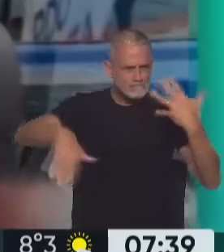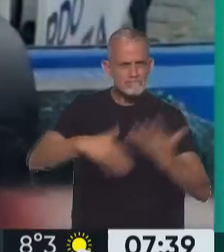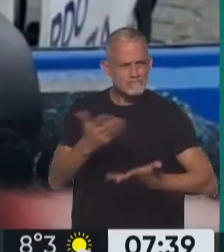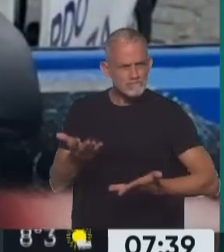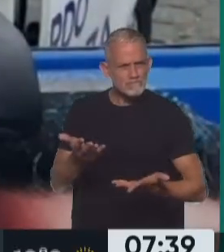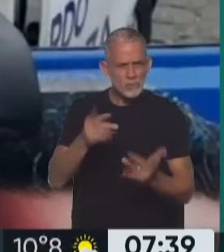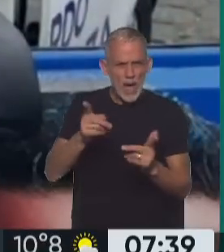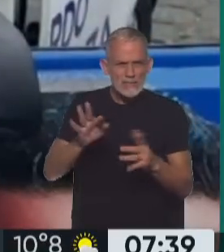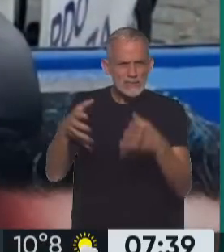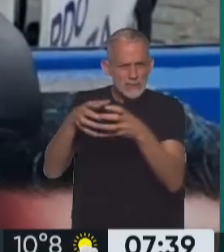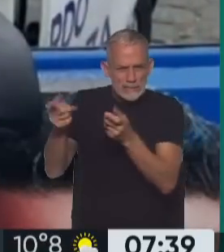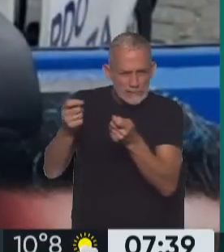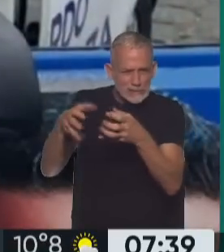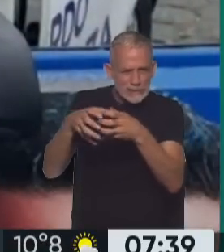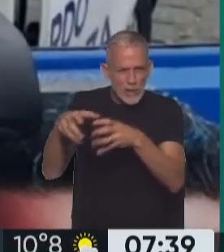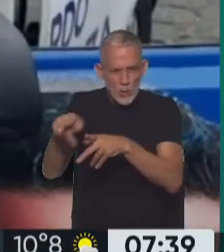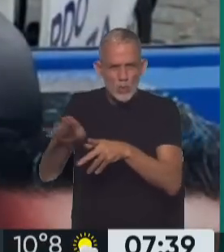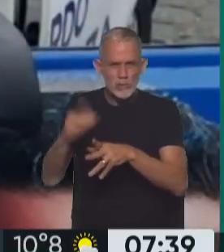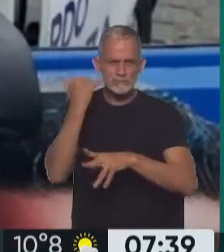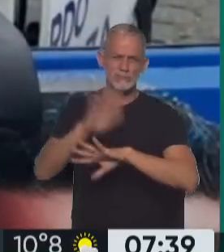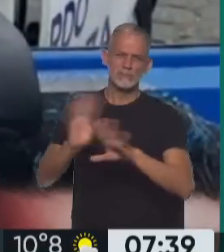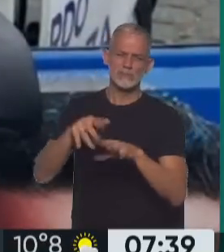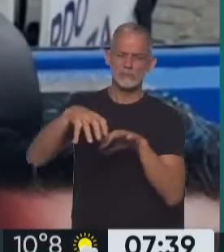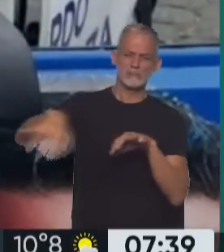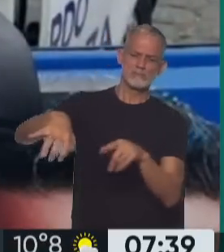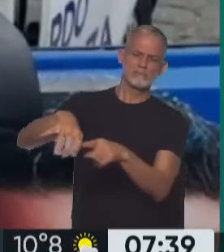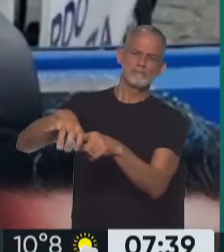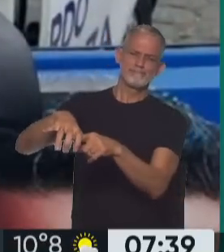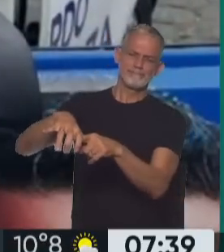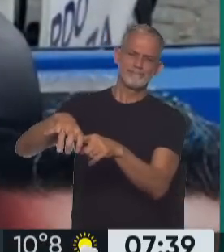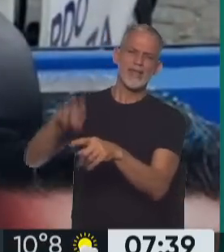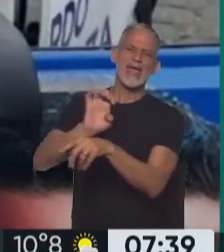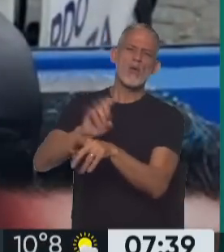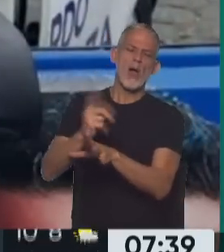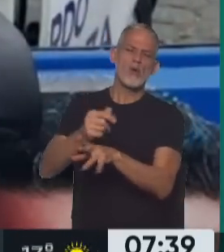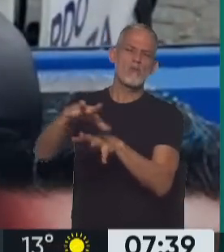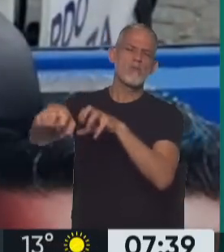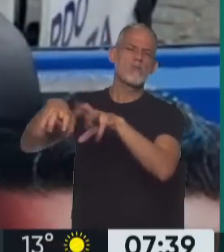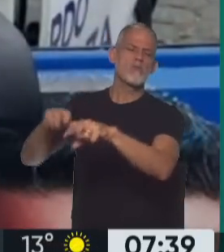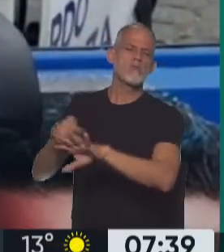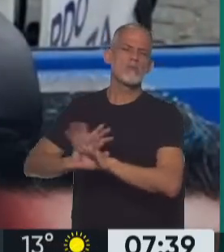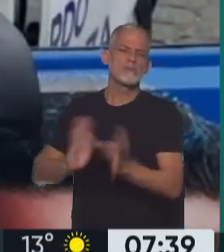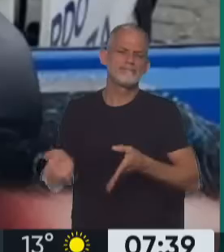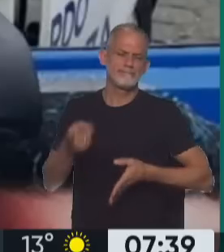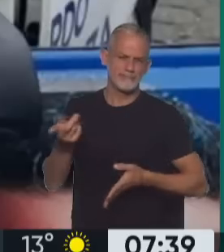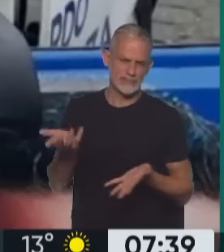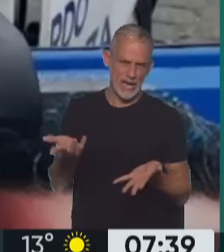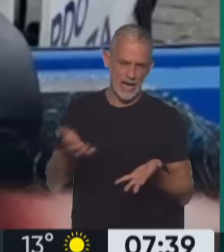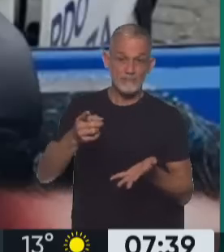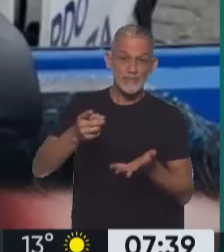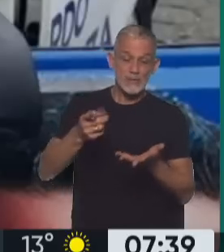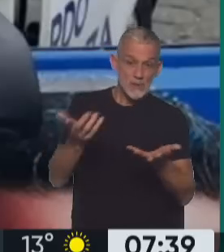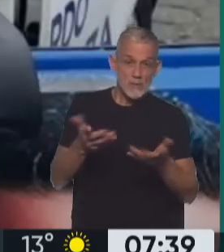donde el crimen organizado tiene ya un sector de Ecuador o sectores de Ecuador prácticamente tomados entre